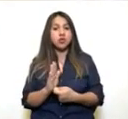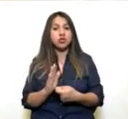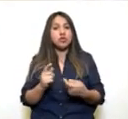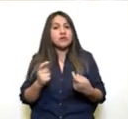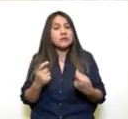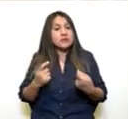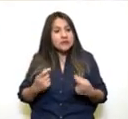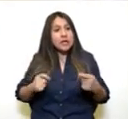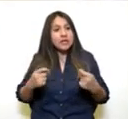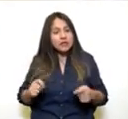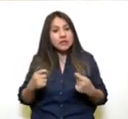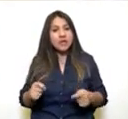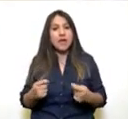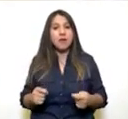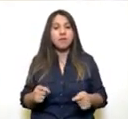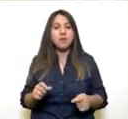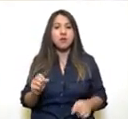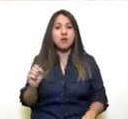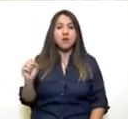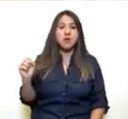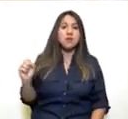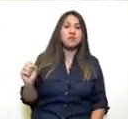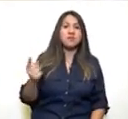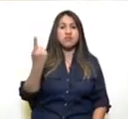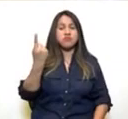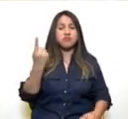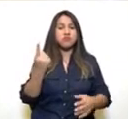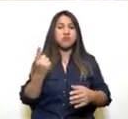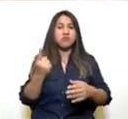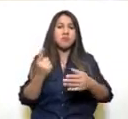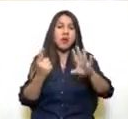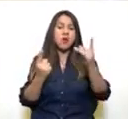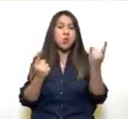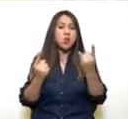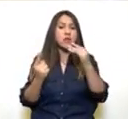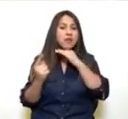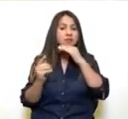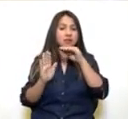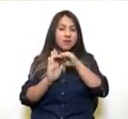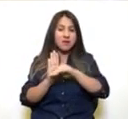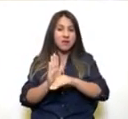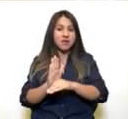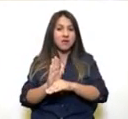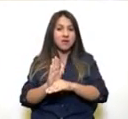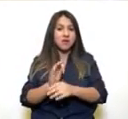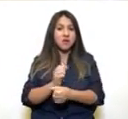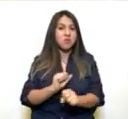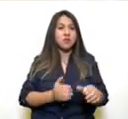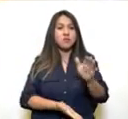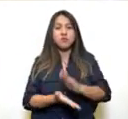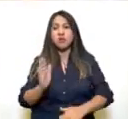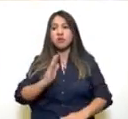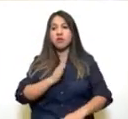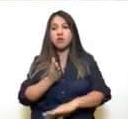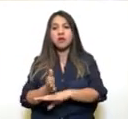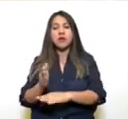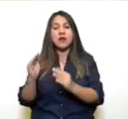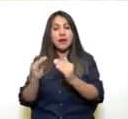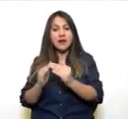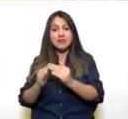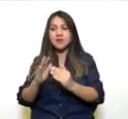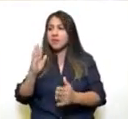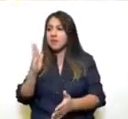de priorizar lo realmente urgente y no nos podemos ir para la casa tenemos que estar